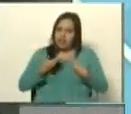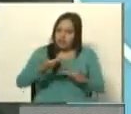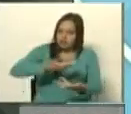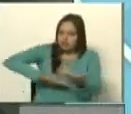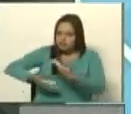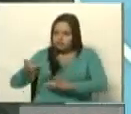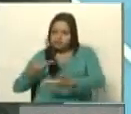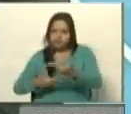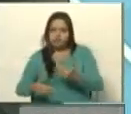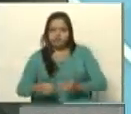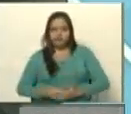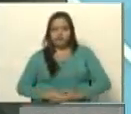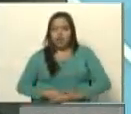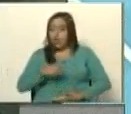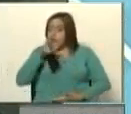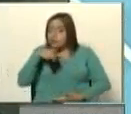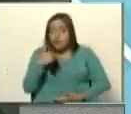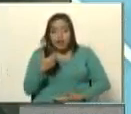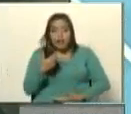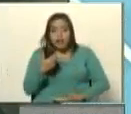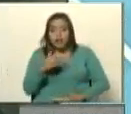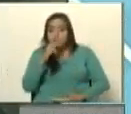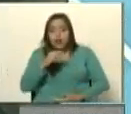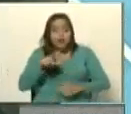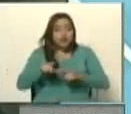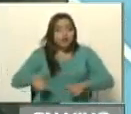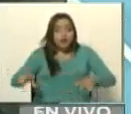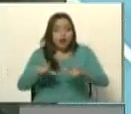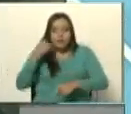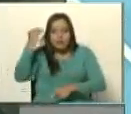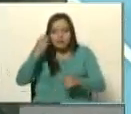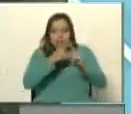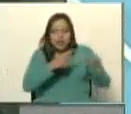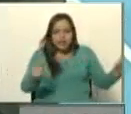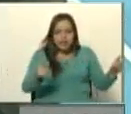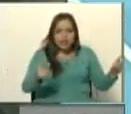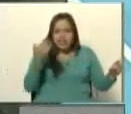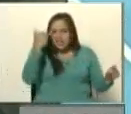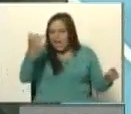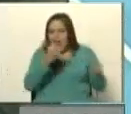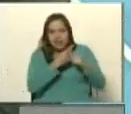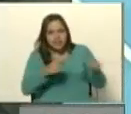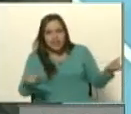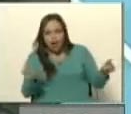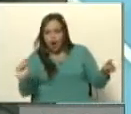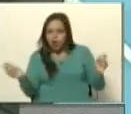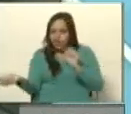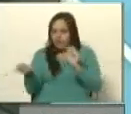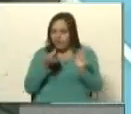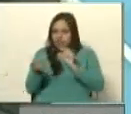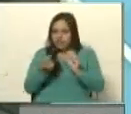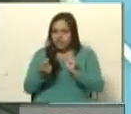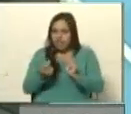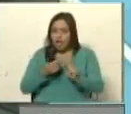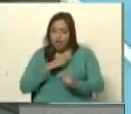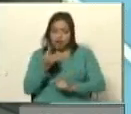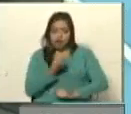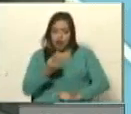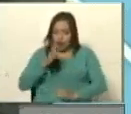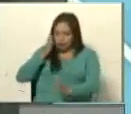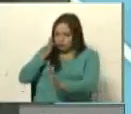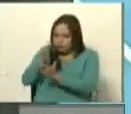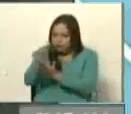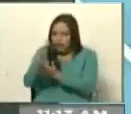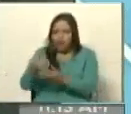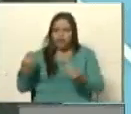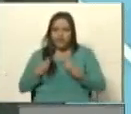coexistir, donde no hay espacio para la disidencia, donde no hay espacio para las ideas diferentes ni para el debate. Es una sola forma de vivir la vida